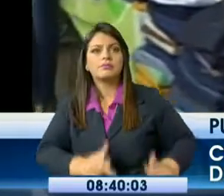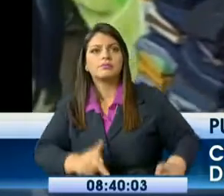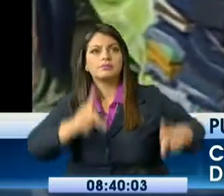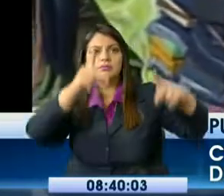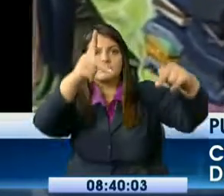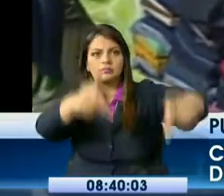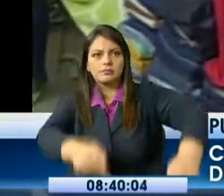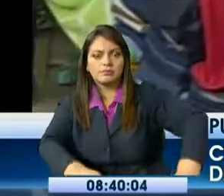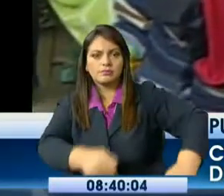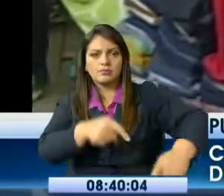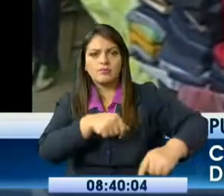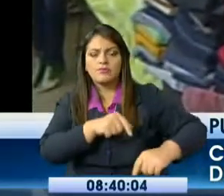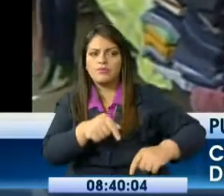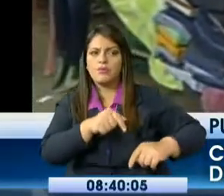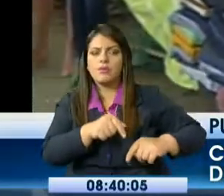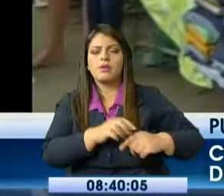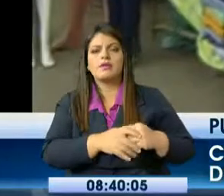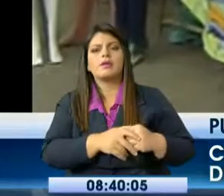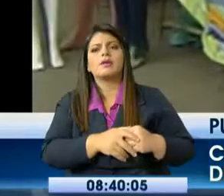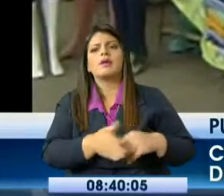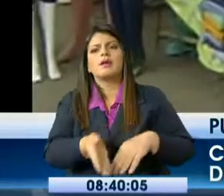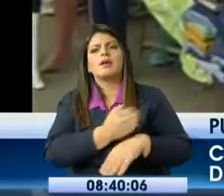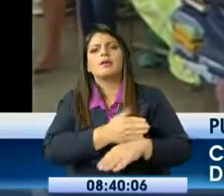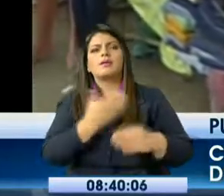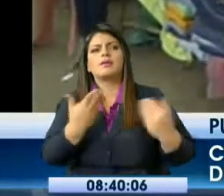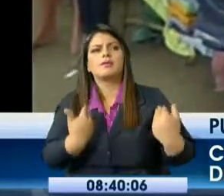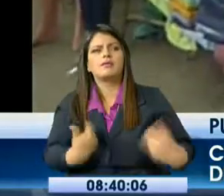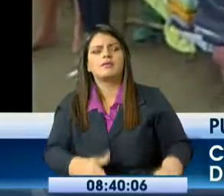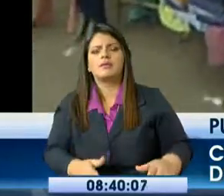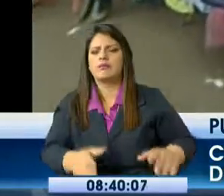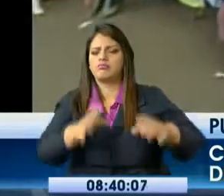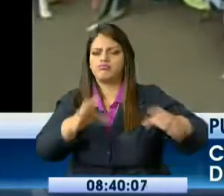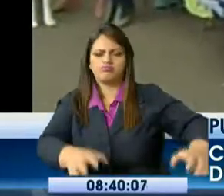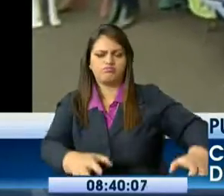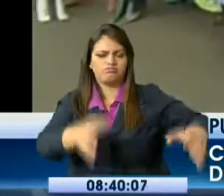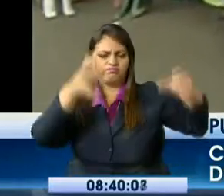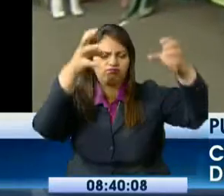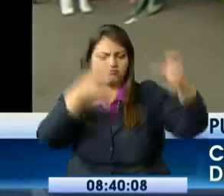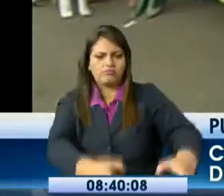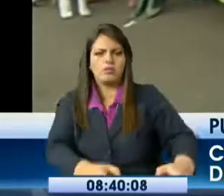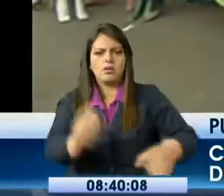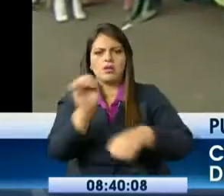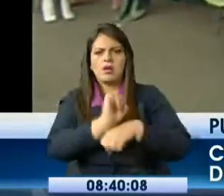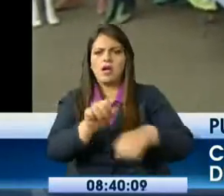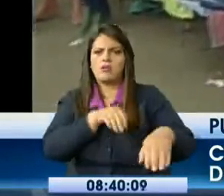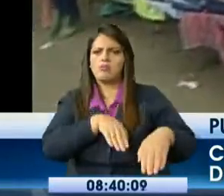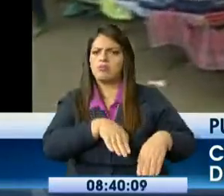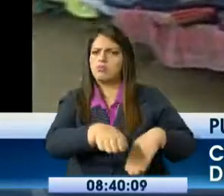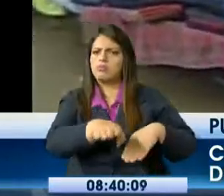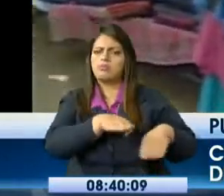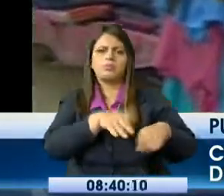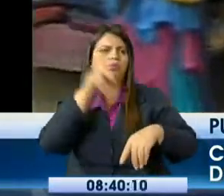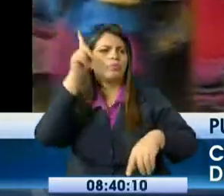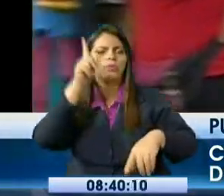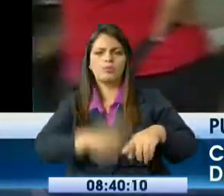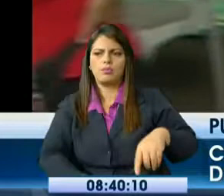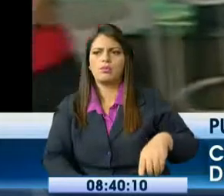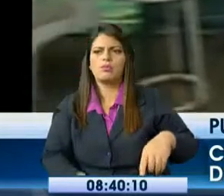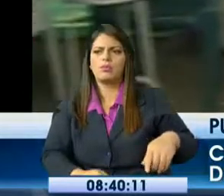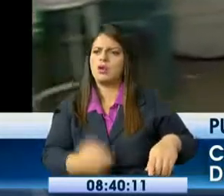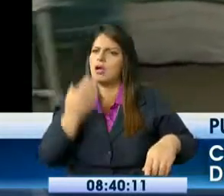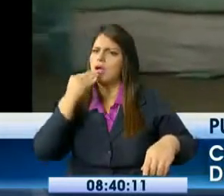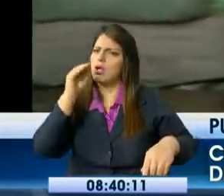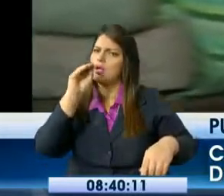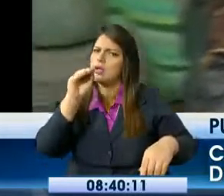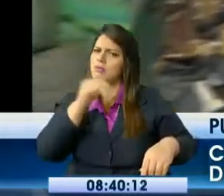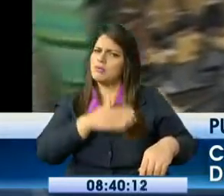pedido, la población nos ha sacado, tenemos que pedir, por favor, que tengan cuidado, no cruzar por el puente, y hacer un llamado de atención también. Esto es